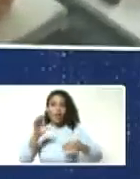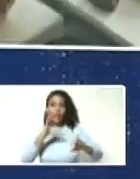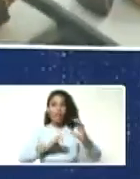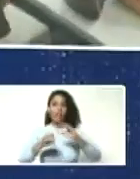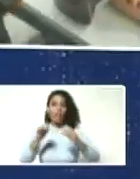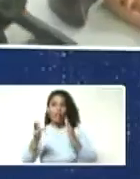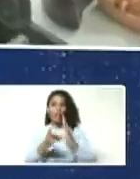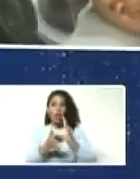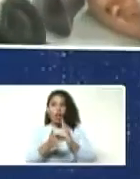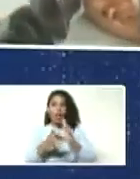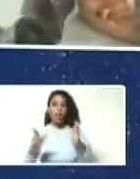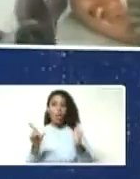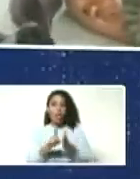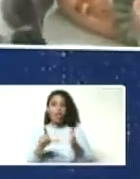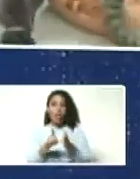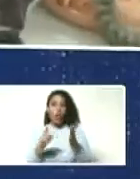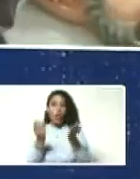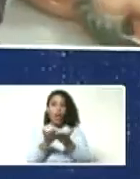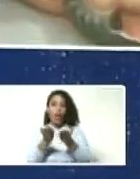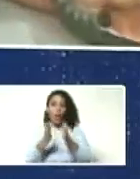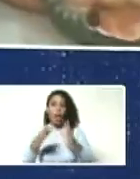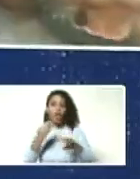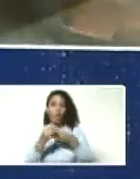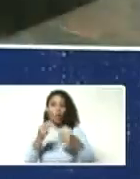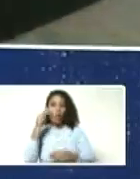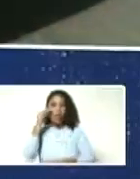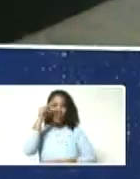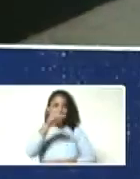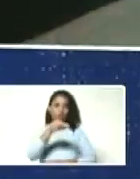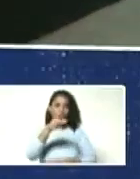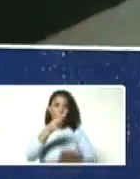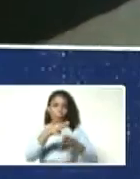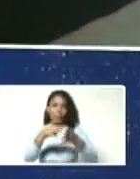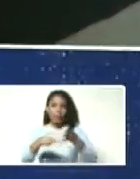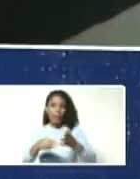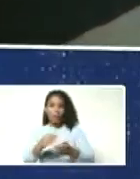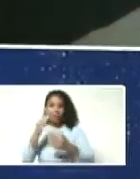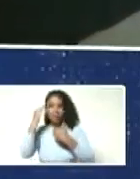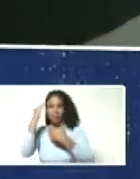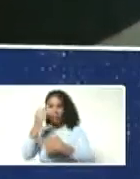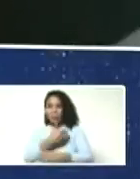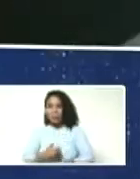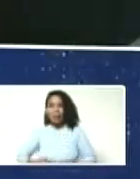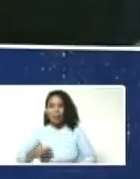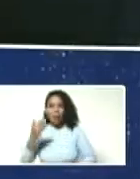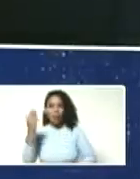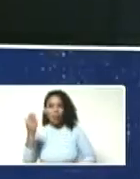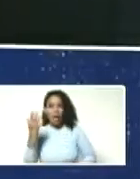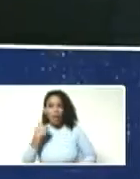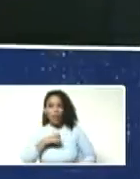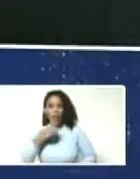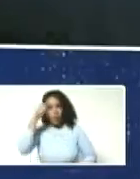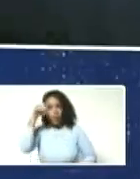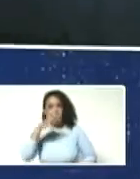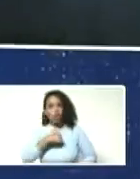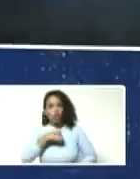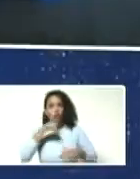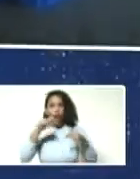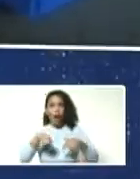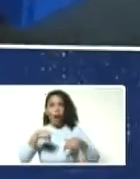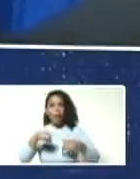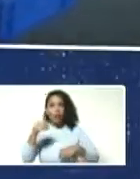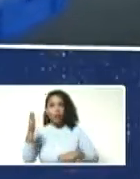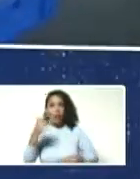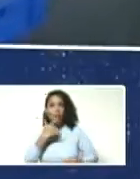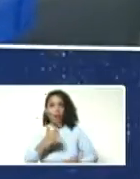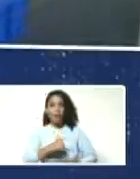de los liceos, de las escuelas, ¿cómo los están visualizando? Saludos, presidente, a usted y a nuestro pueblo. Aquí nos encontramos, por supuesto, como usted